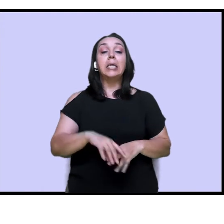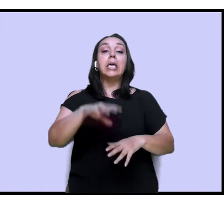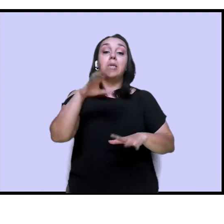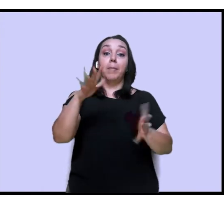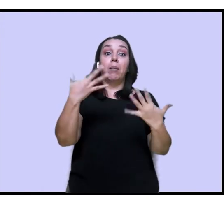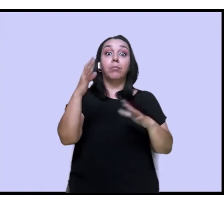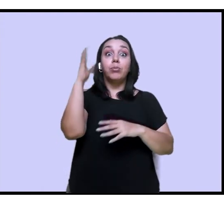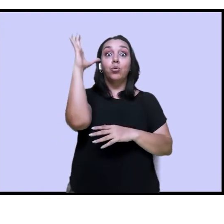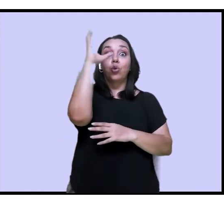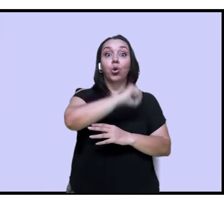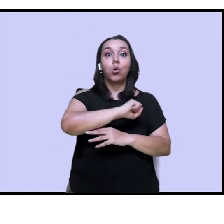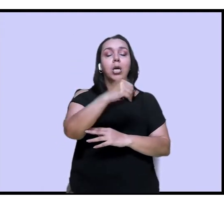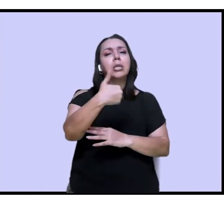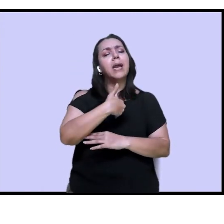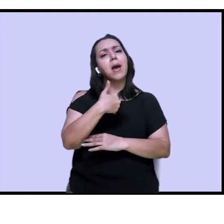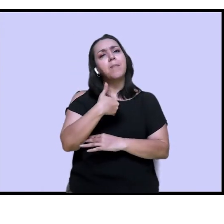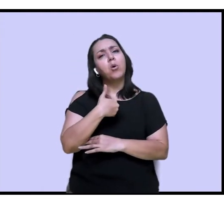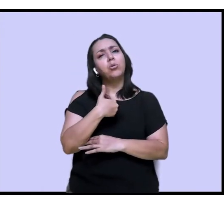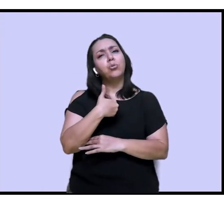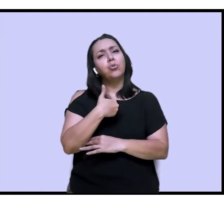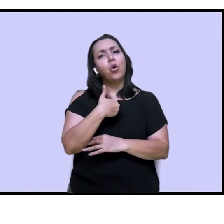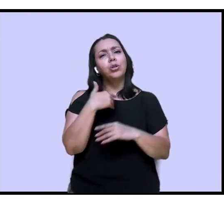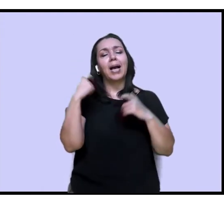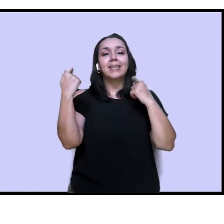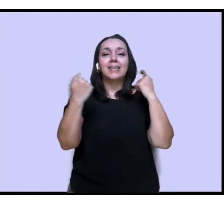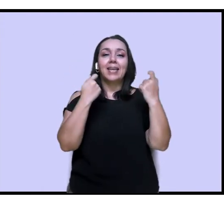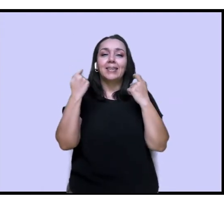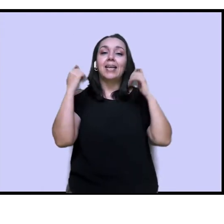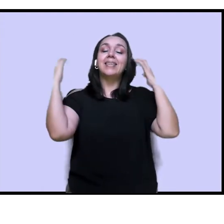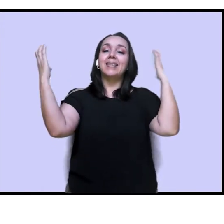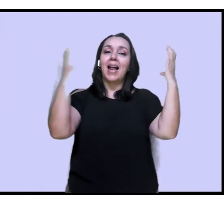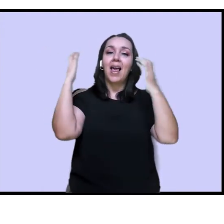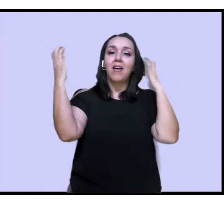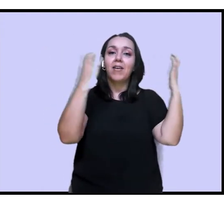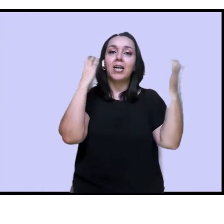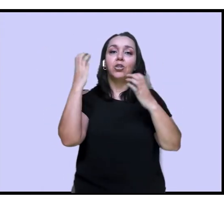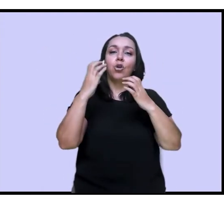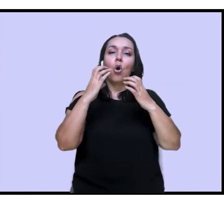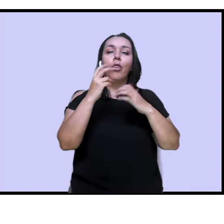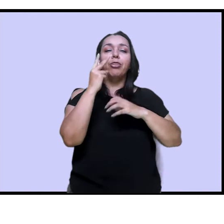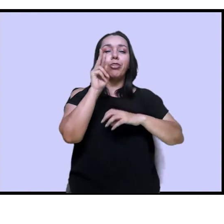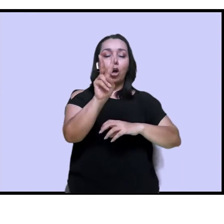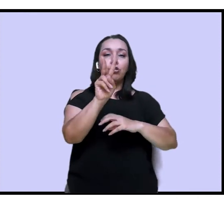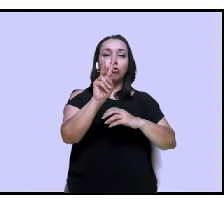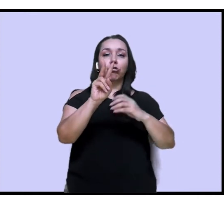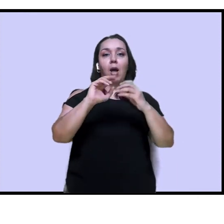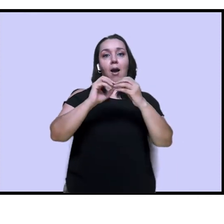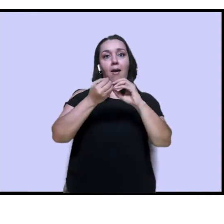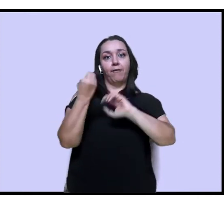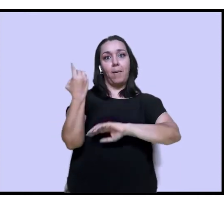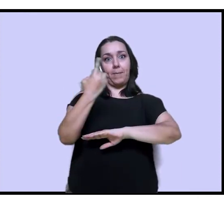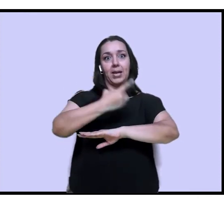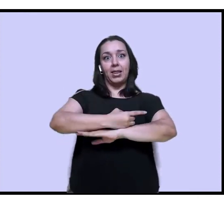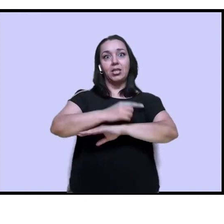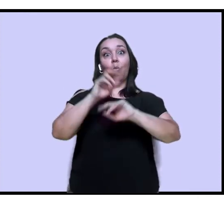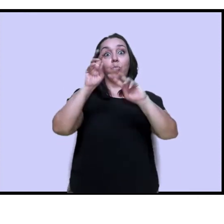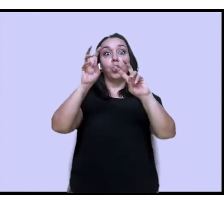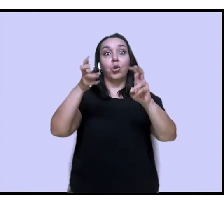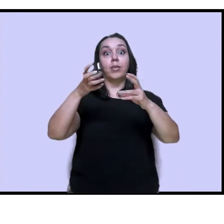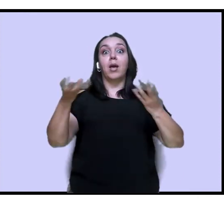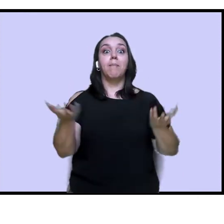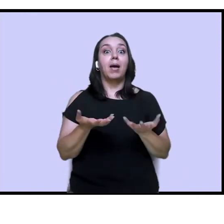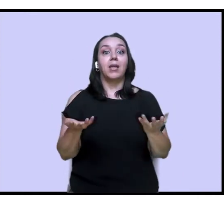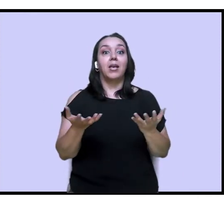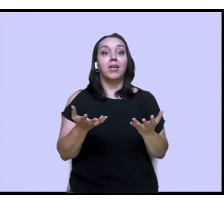Y reconocer, ¿verdad?, que tenemos la celebración de dos efemérides relacionadas con este tema y que